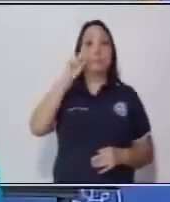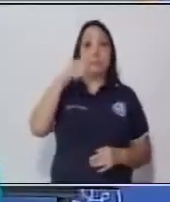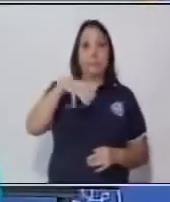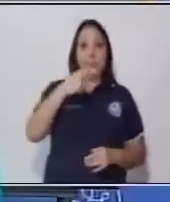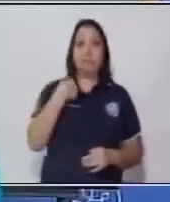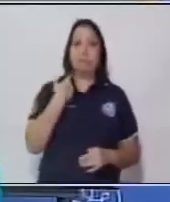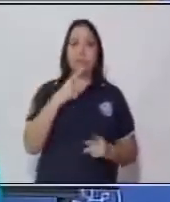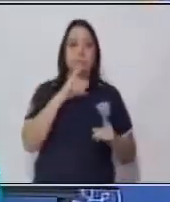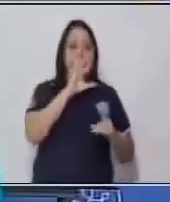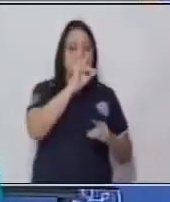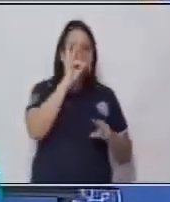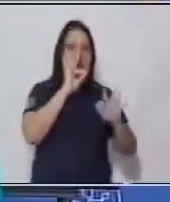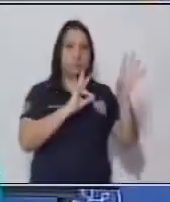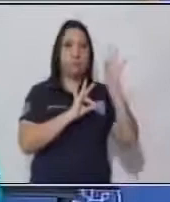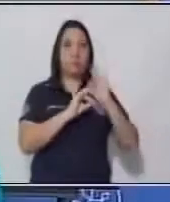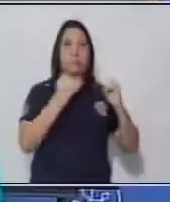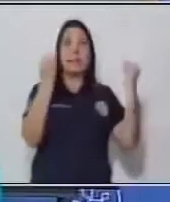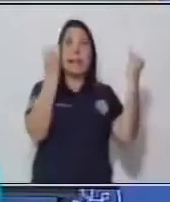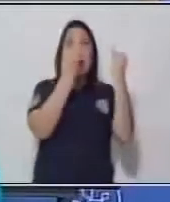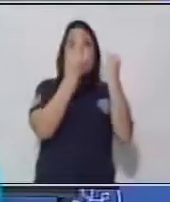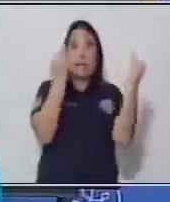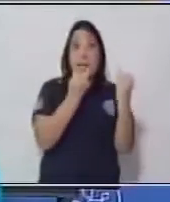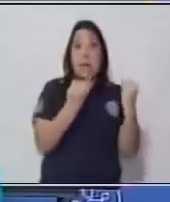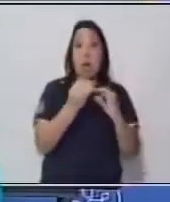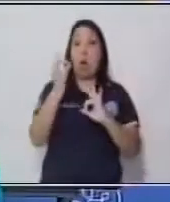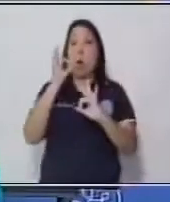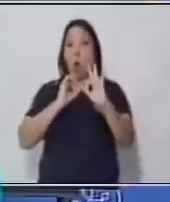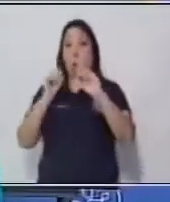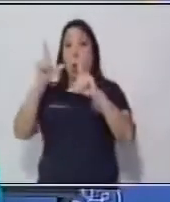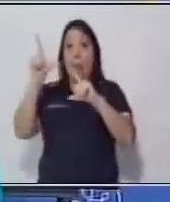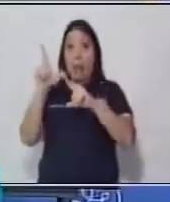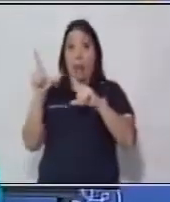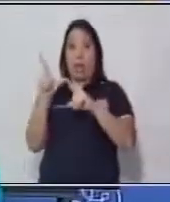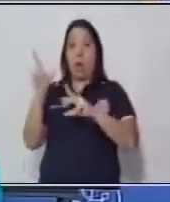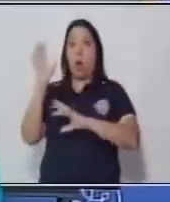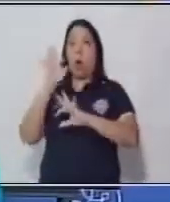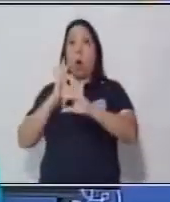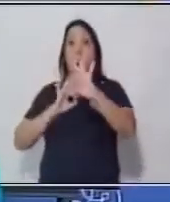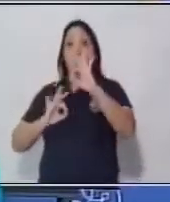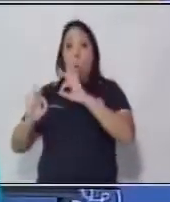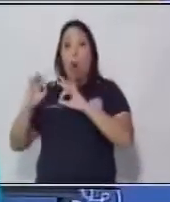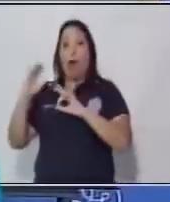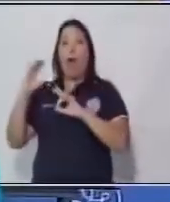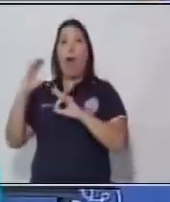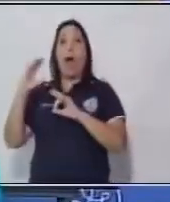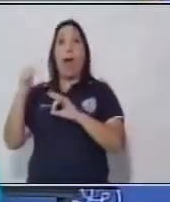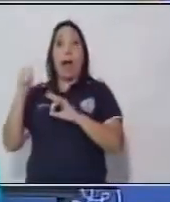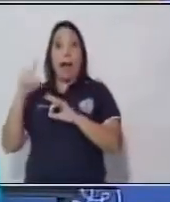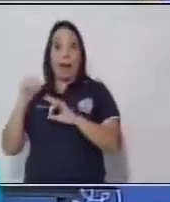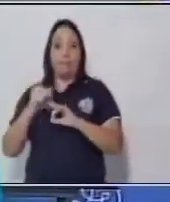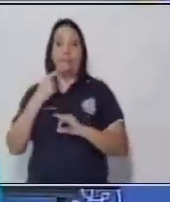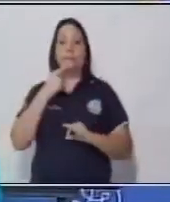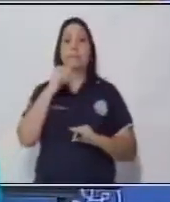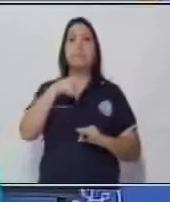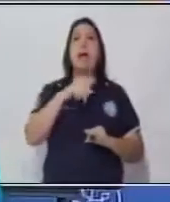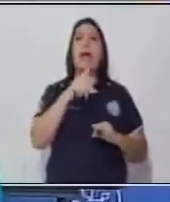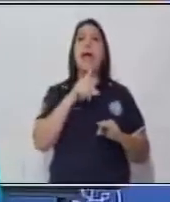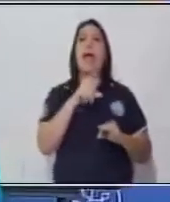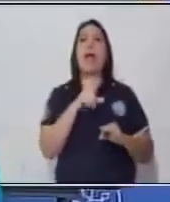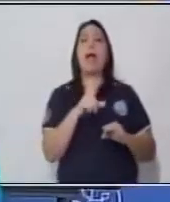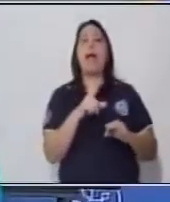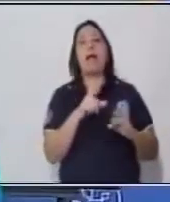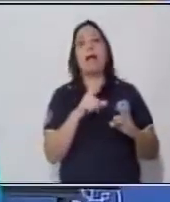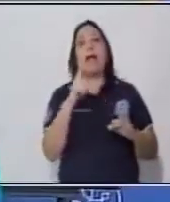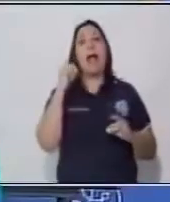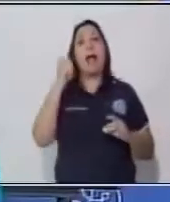encontrar los de imágenes, los de letras y acá. Un ejemplo de los anagramas son la